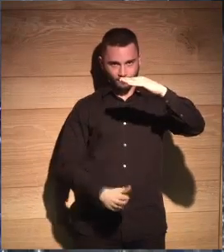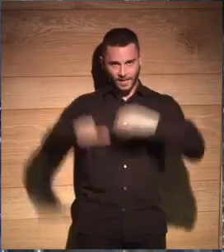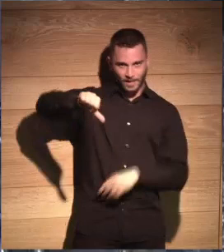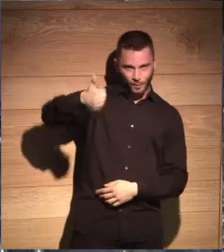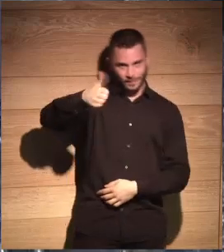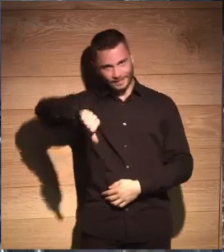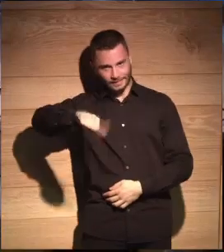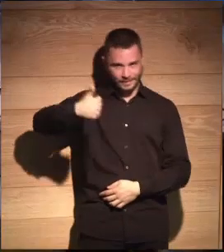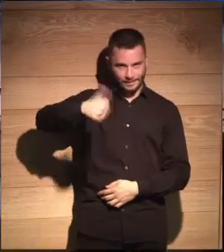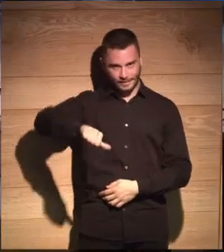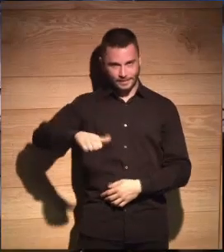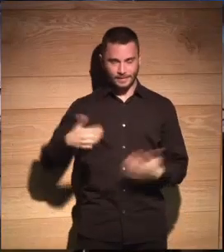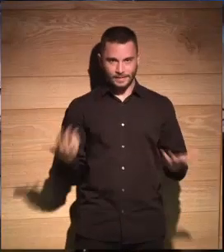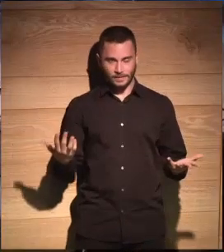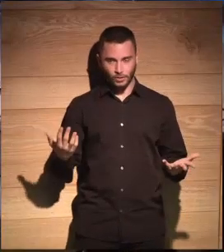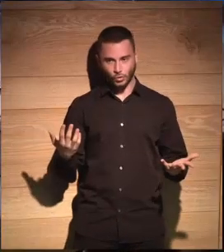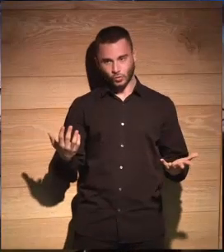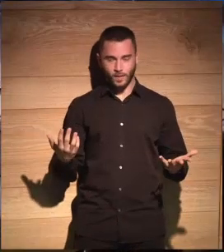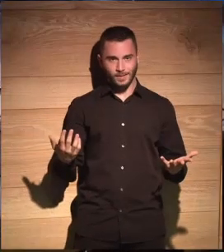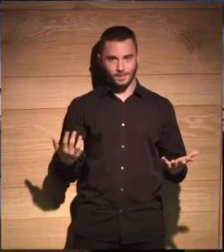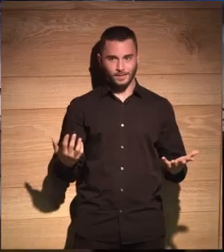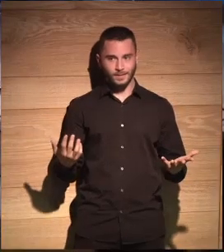bajan. Entonces yo creo que